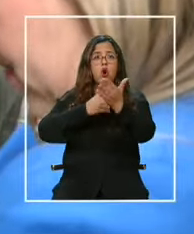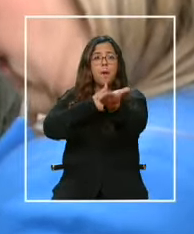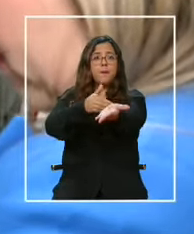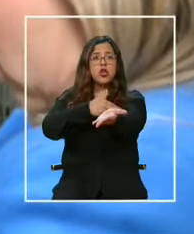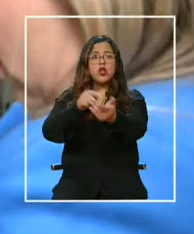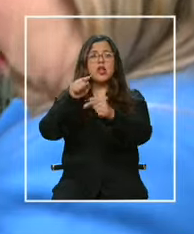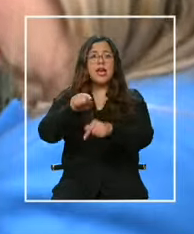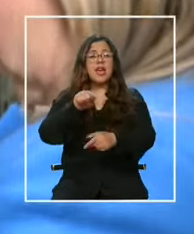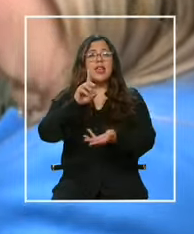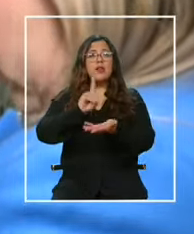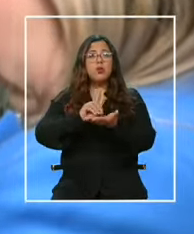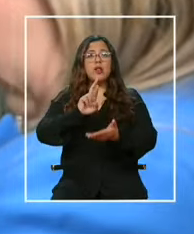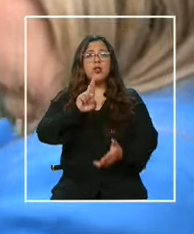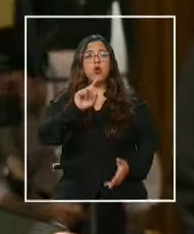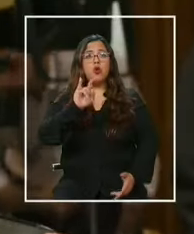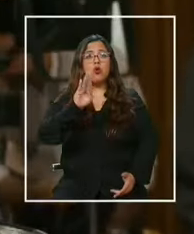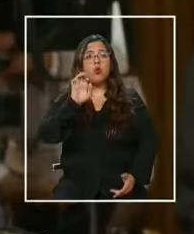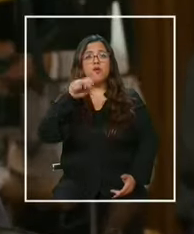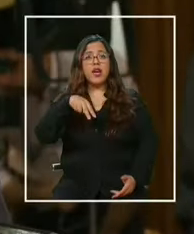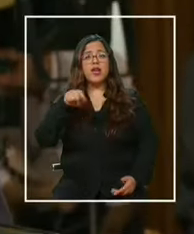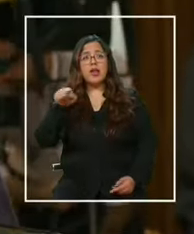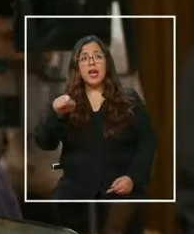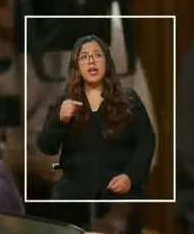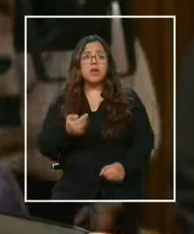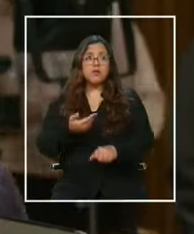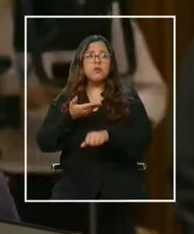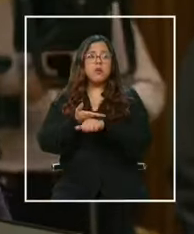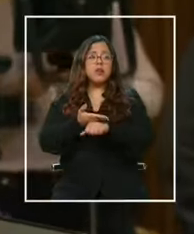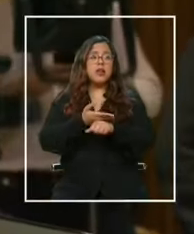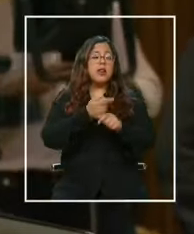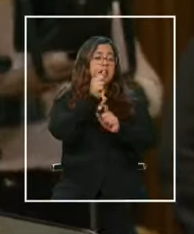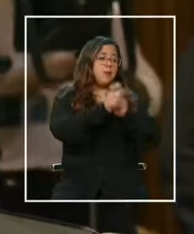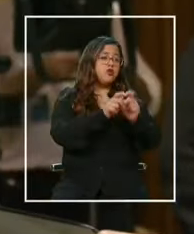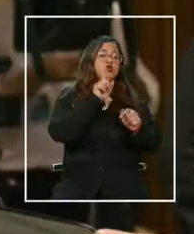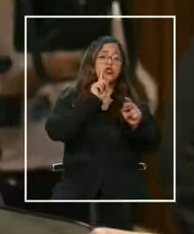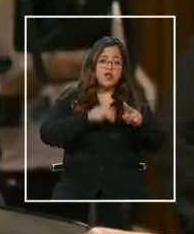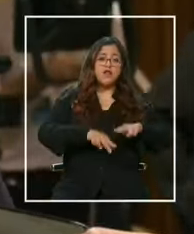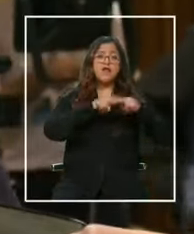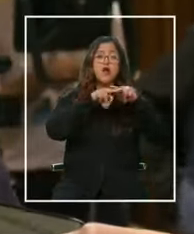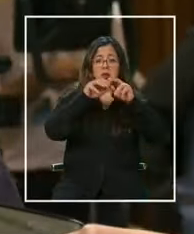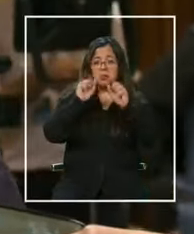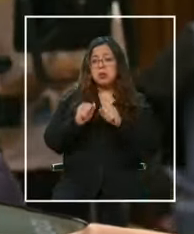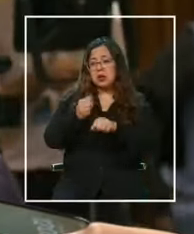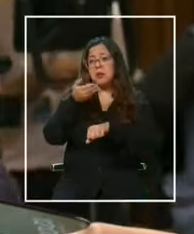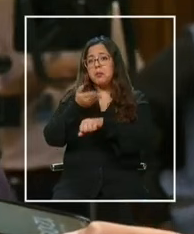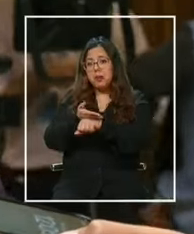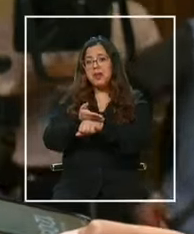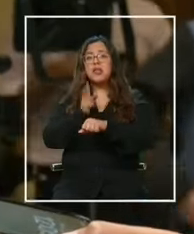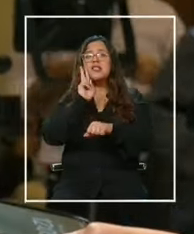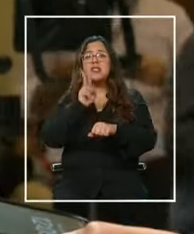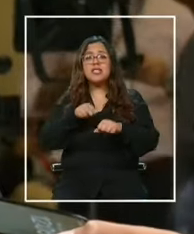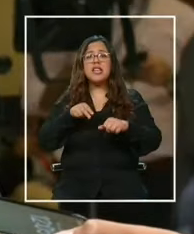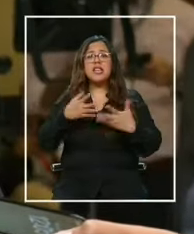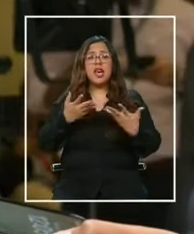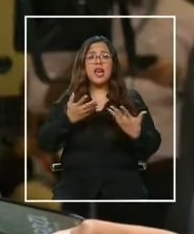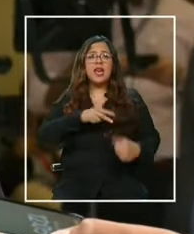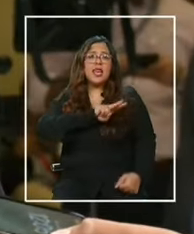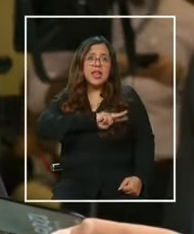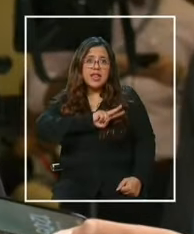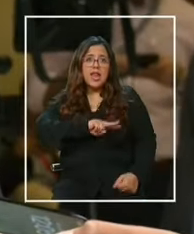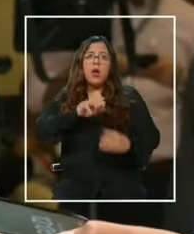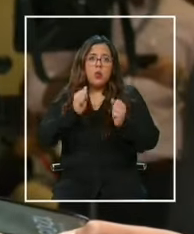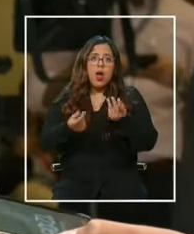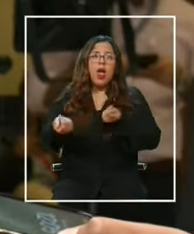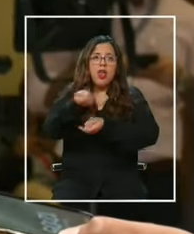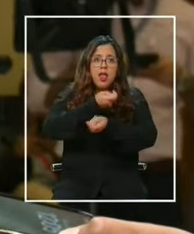diputado Rubén Oyarzo. Los que tengan fondos suficientes puedan acceder a él sin intereses, que lo puedan devolver, que la